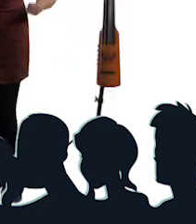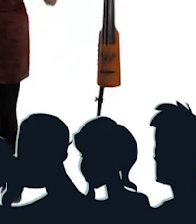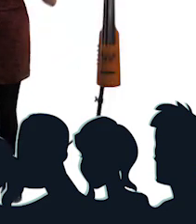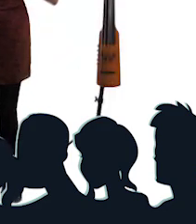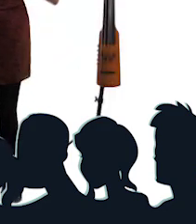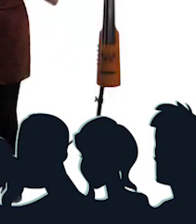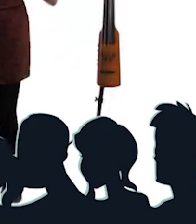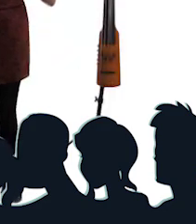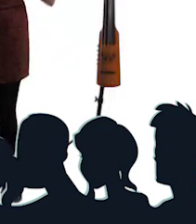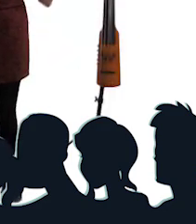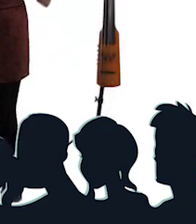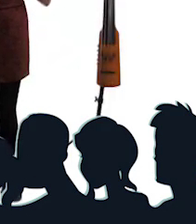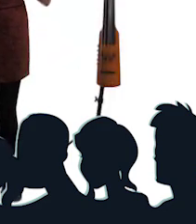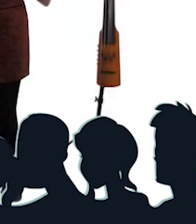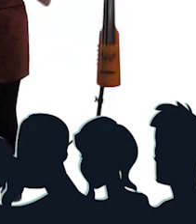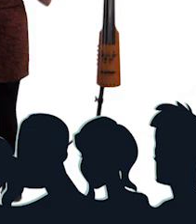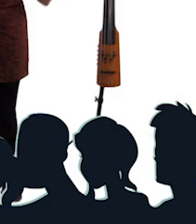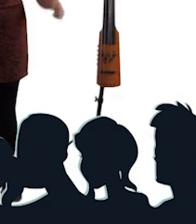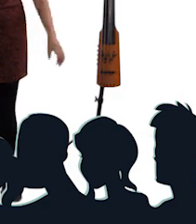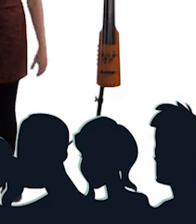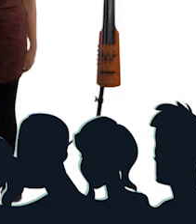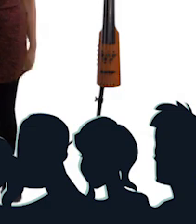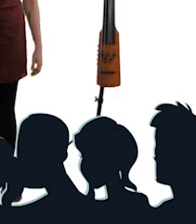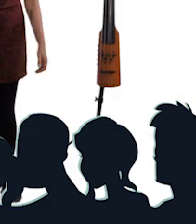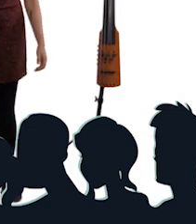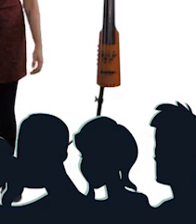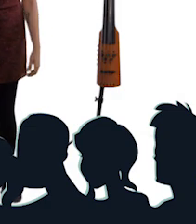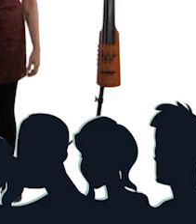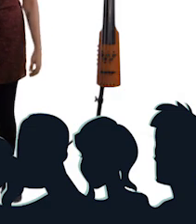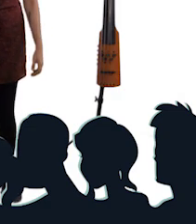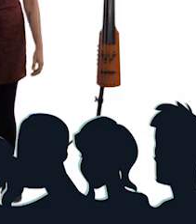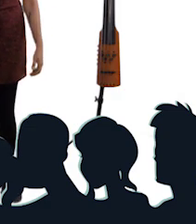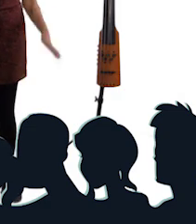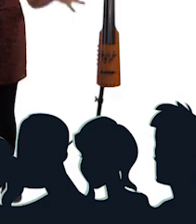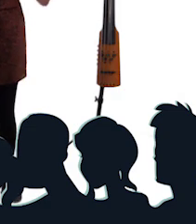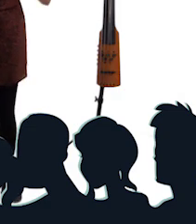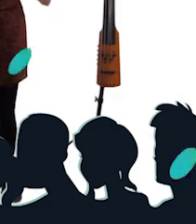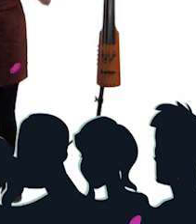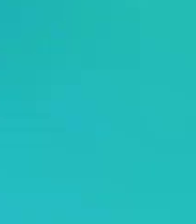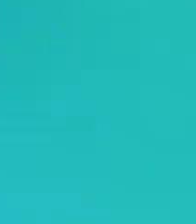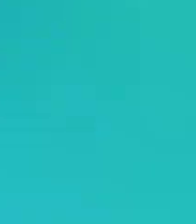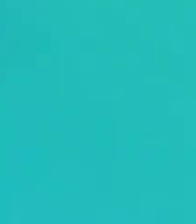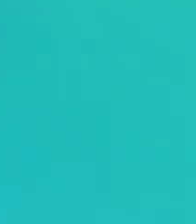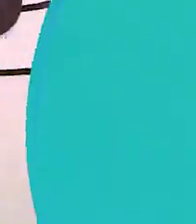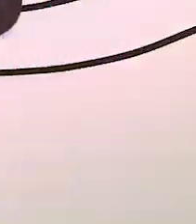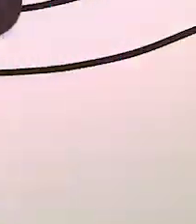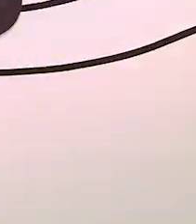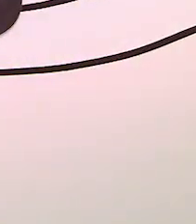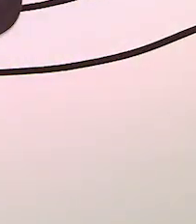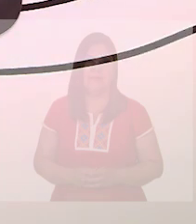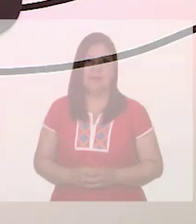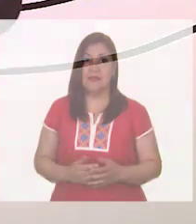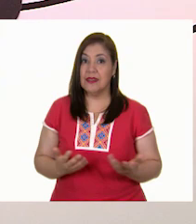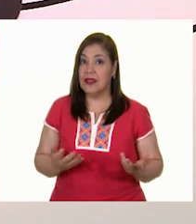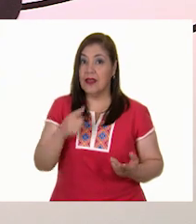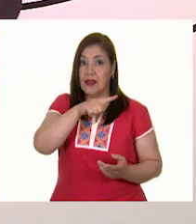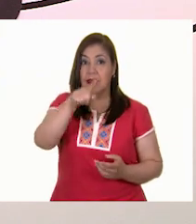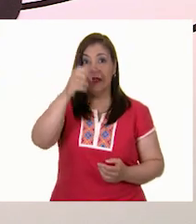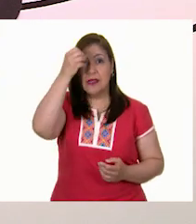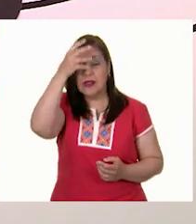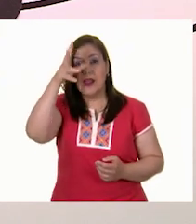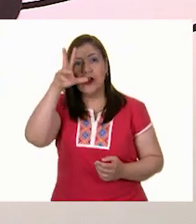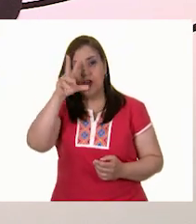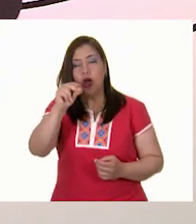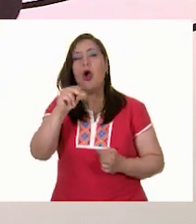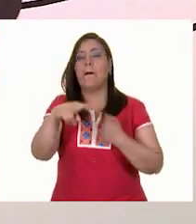¡Excelente ensayo el de hoy! ¿No crees, Rodrigo? ¡Nos vemos la próxima semana! ¡Adiós! No vayan a olvidarse de